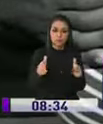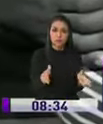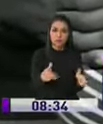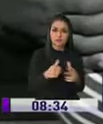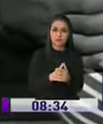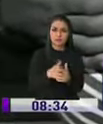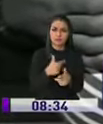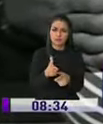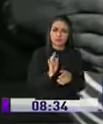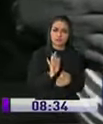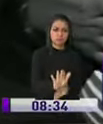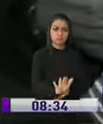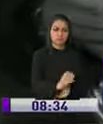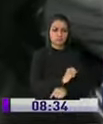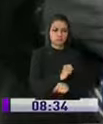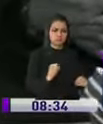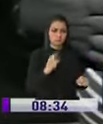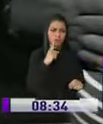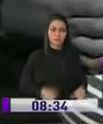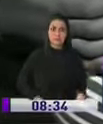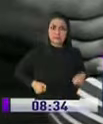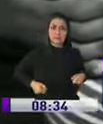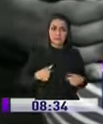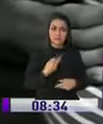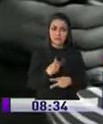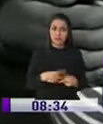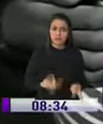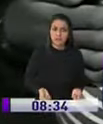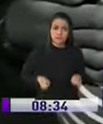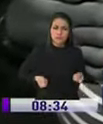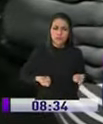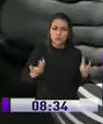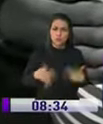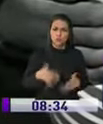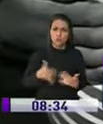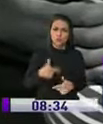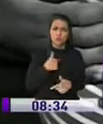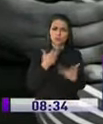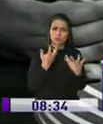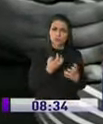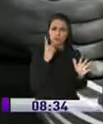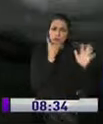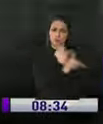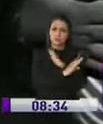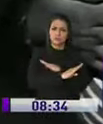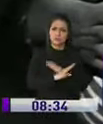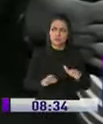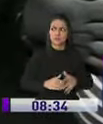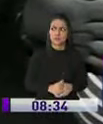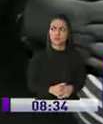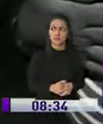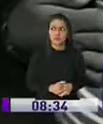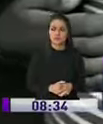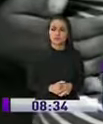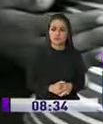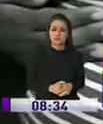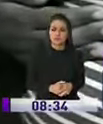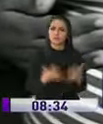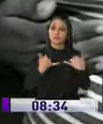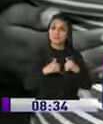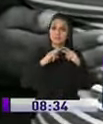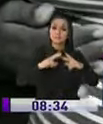empuja, lo ve que él se sube los pantalones y mi hijo también. Y eso es lo que quiero poner puesta la denuncia y que siga adelante lo que tenga